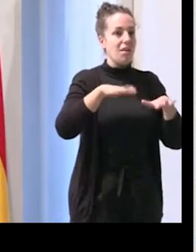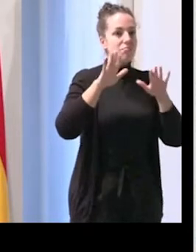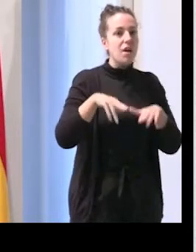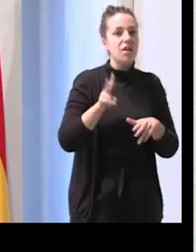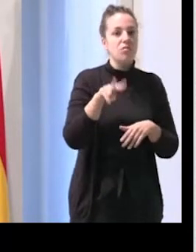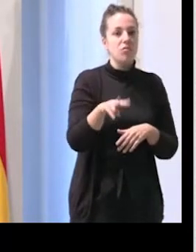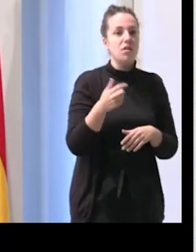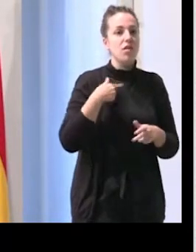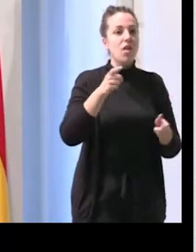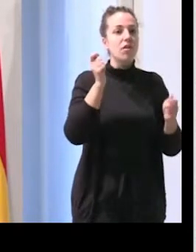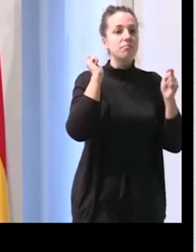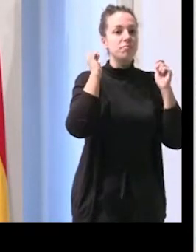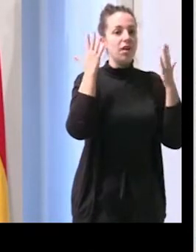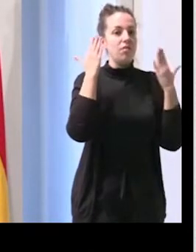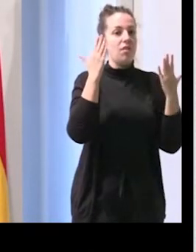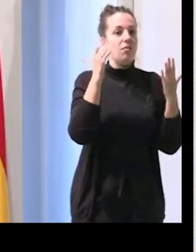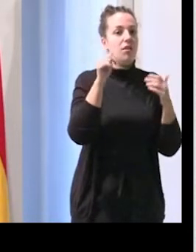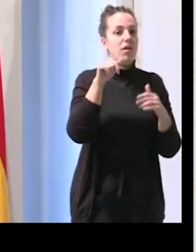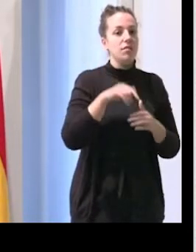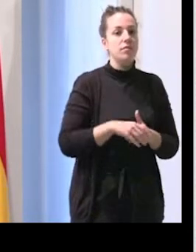por haber logrado